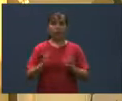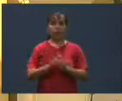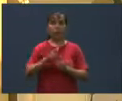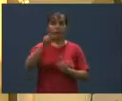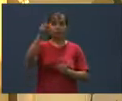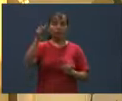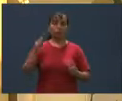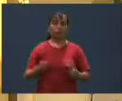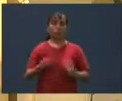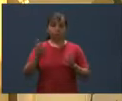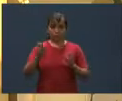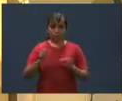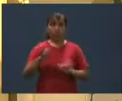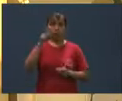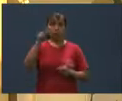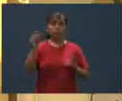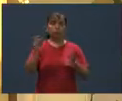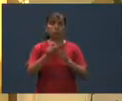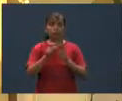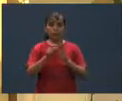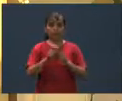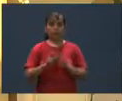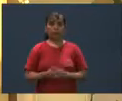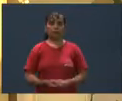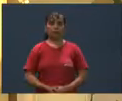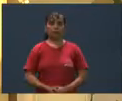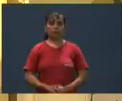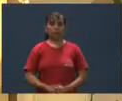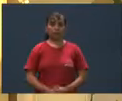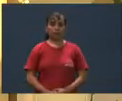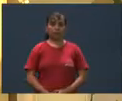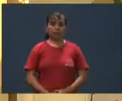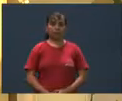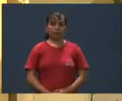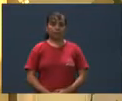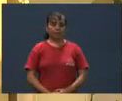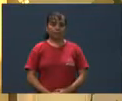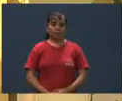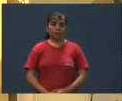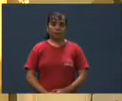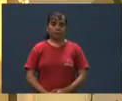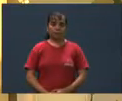palabra. Nos ponemos ahora de pie, por favor.